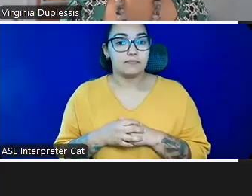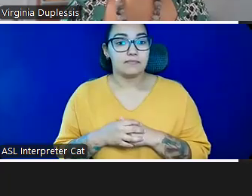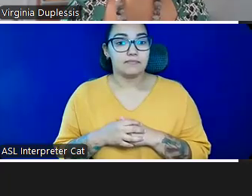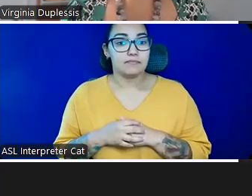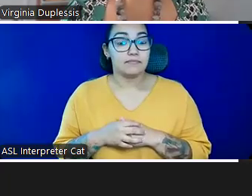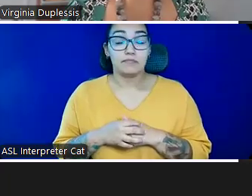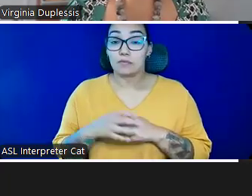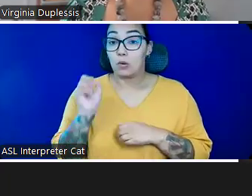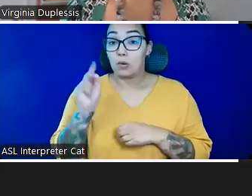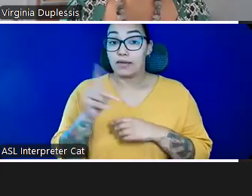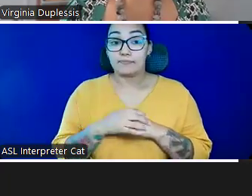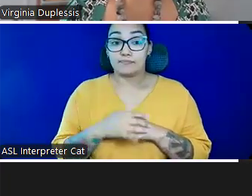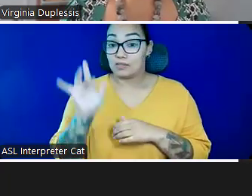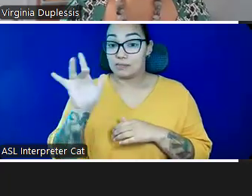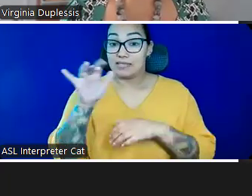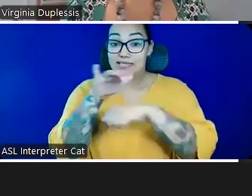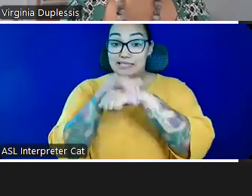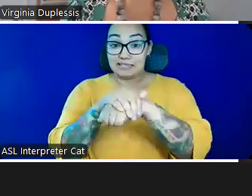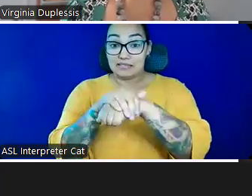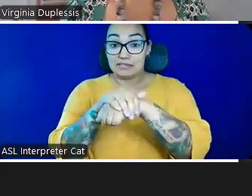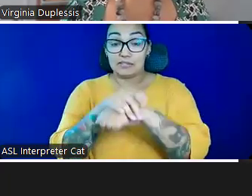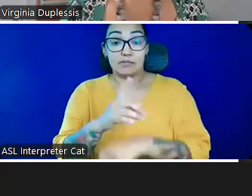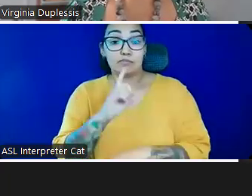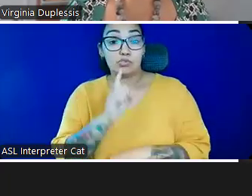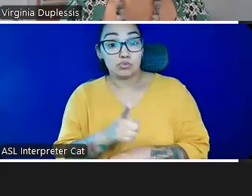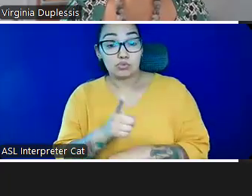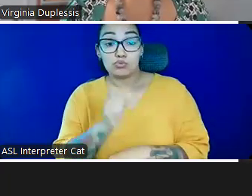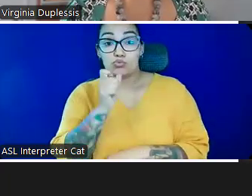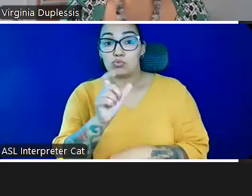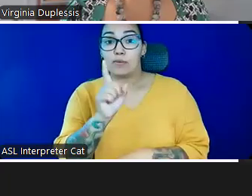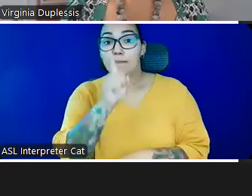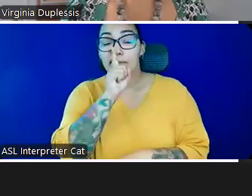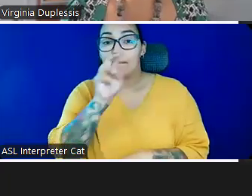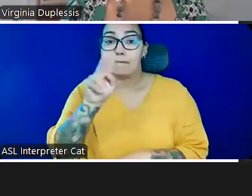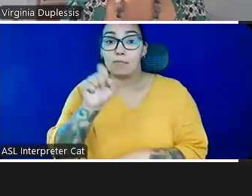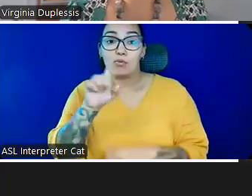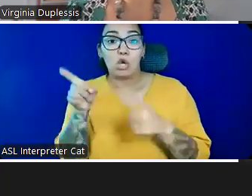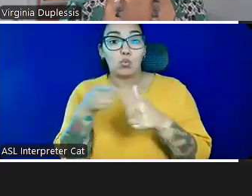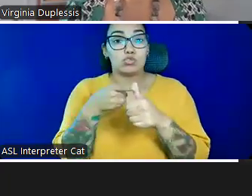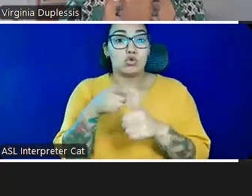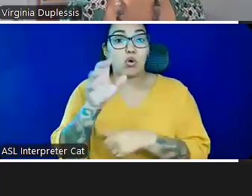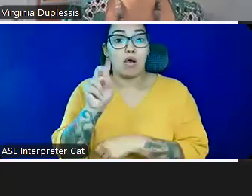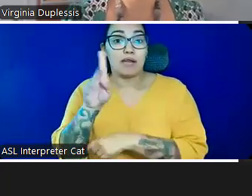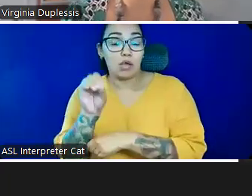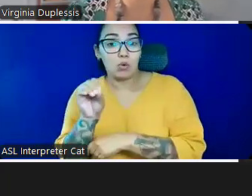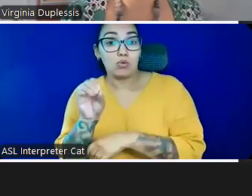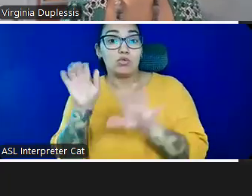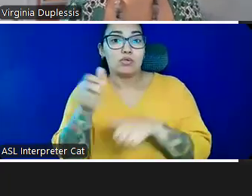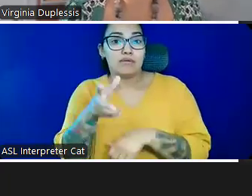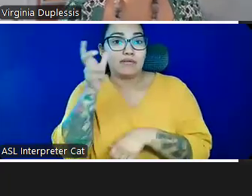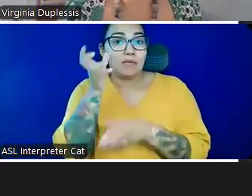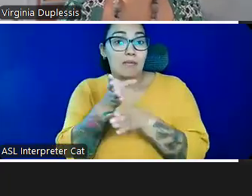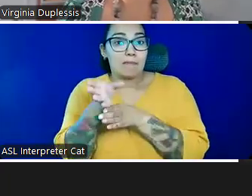Okay, so once you choose English, please make sure that you do not mute original audio so that you can hear the main room.